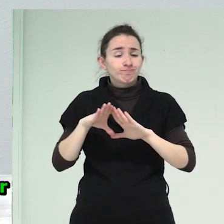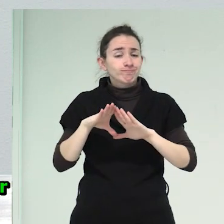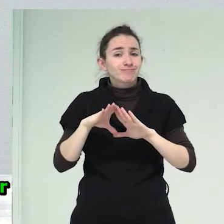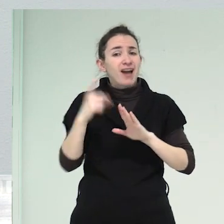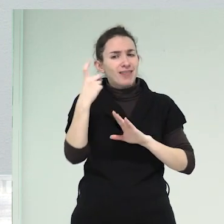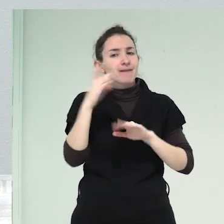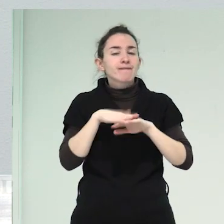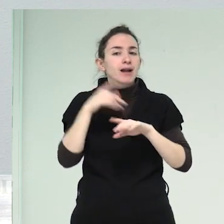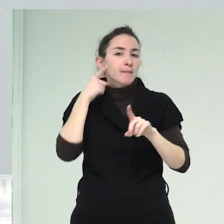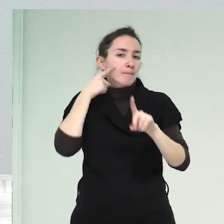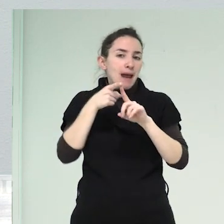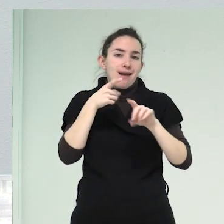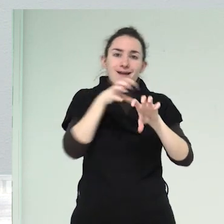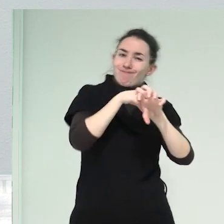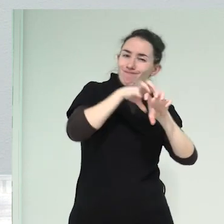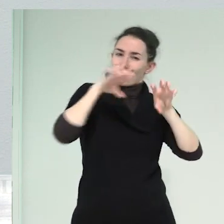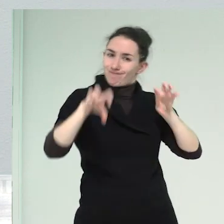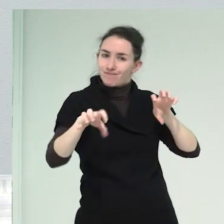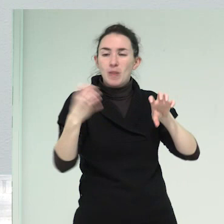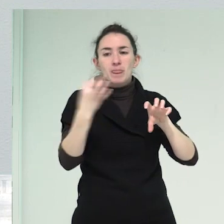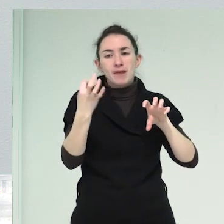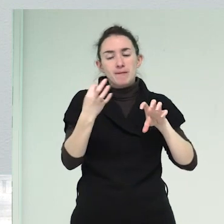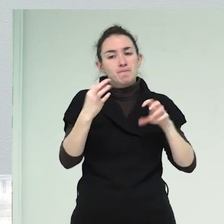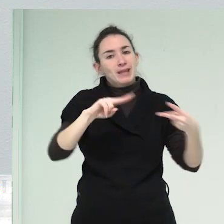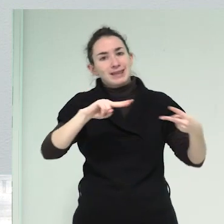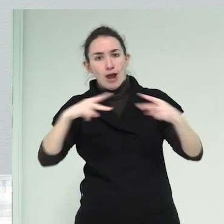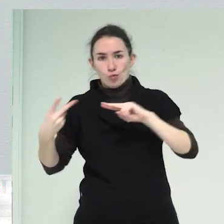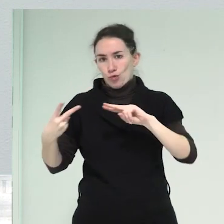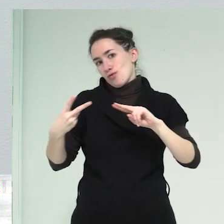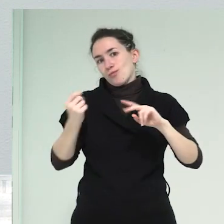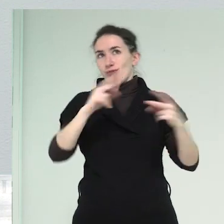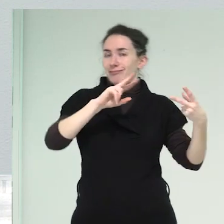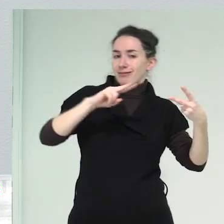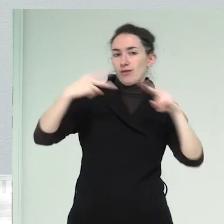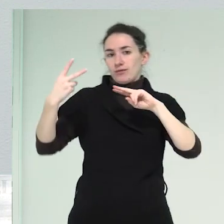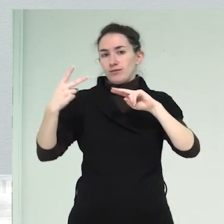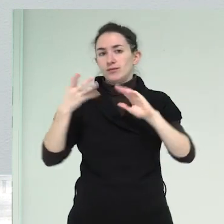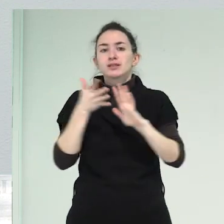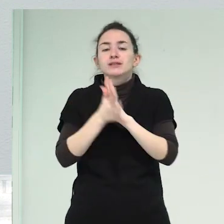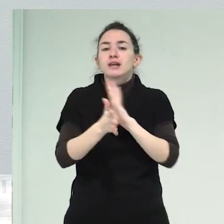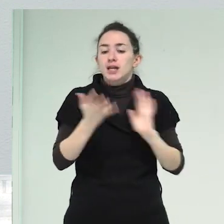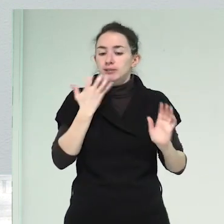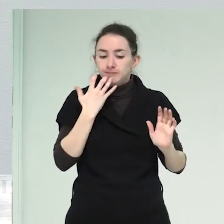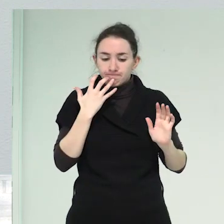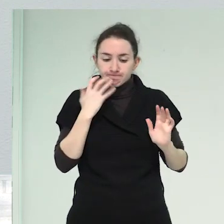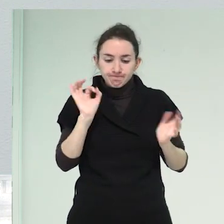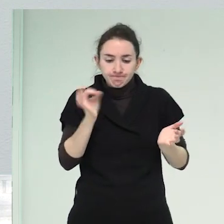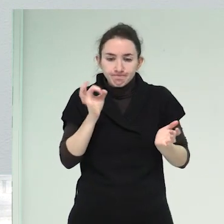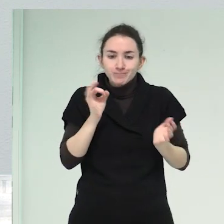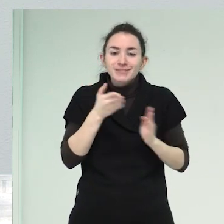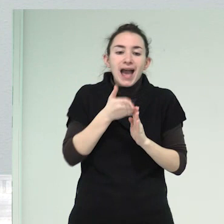los feminismos, es necesario hacer traducciones, es comprender que si bien tal vez